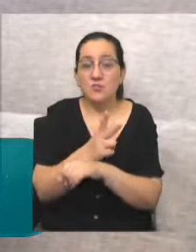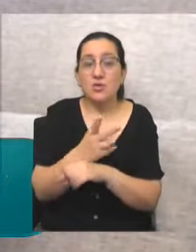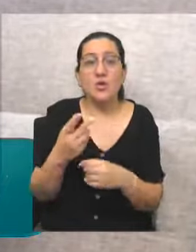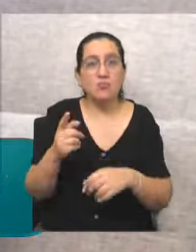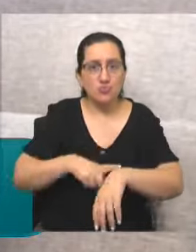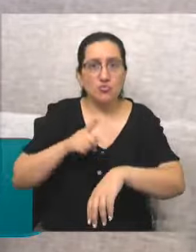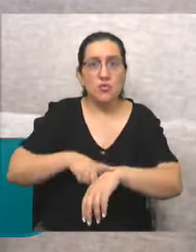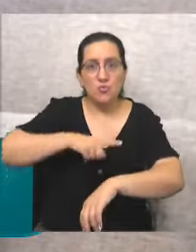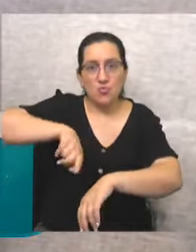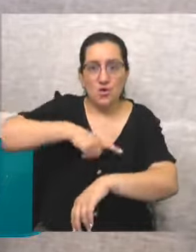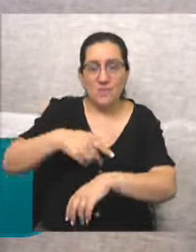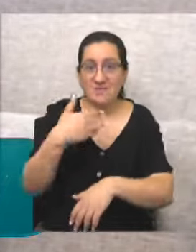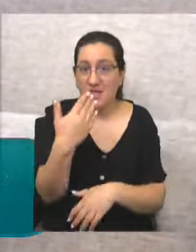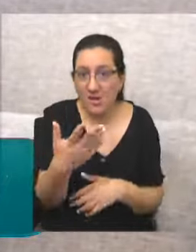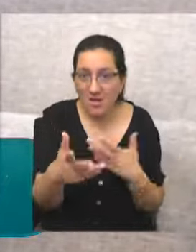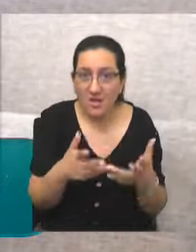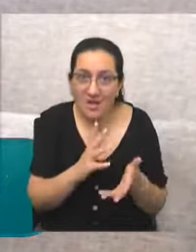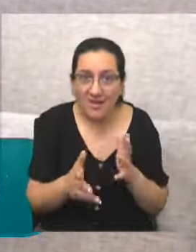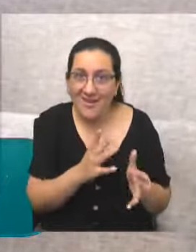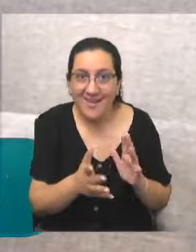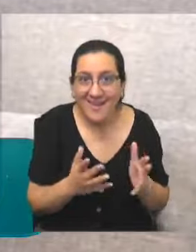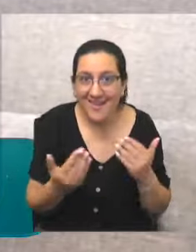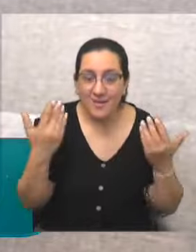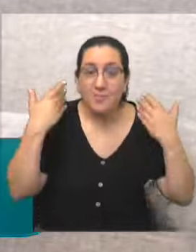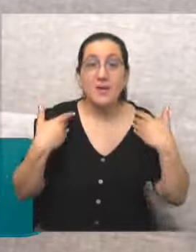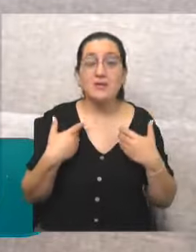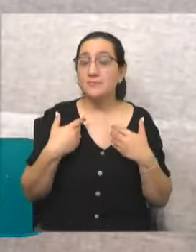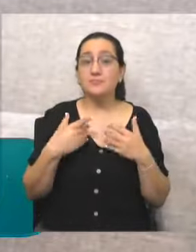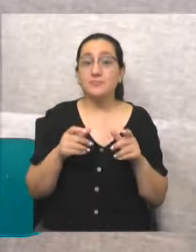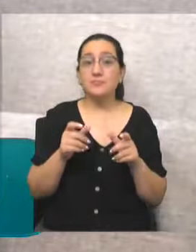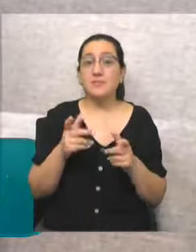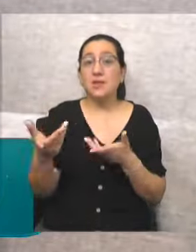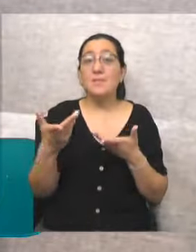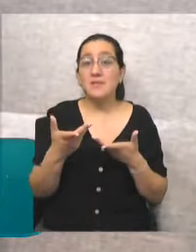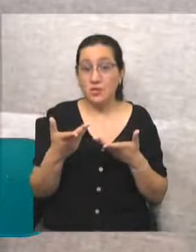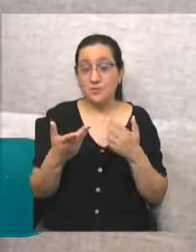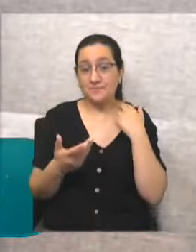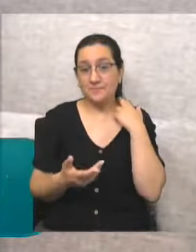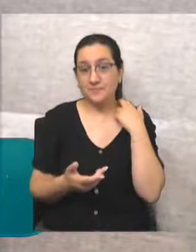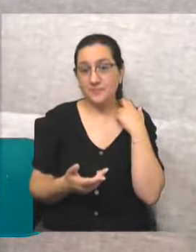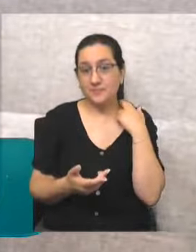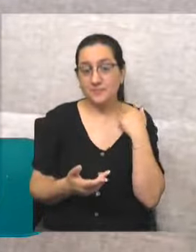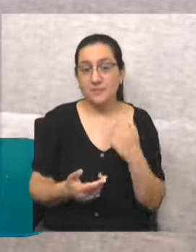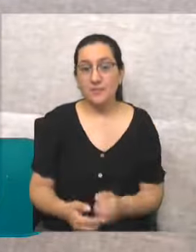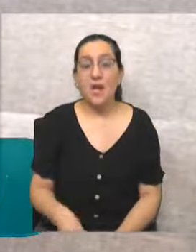tiempo inclinados hacia adelante. Sí. Entonces, para todo ese tipo de población, la invitación que le vamos a hacer es a probar